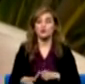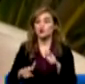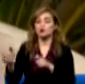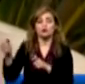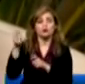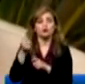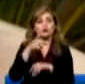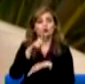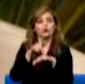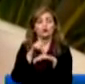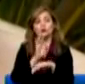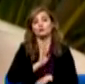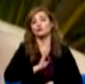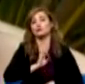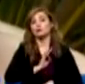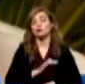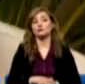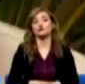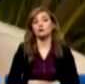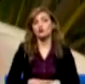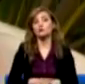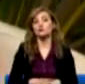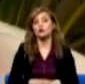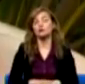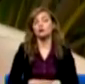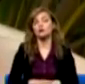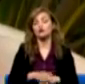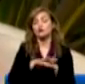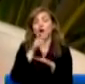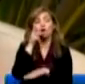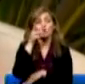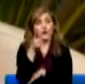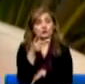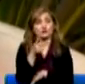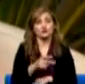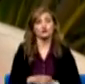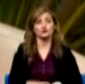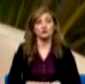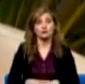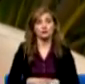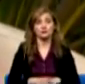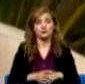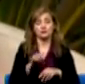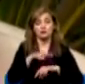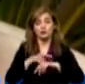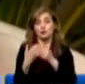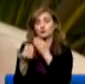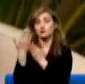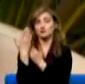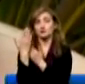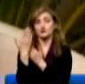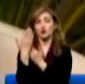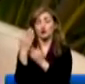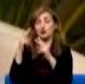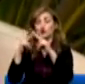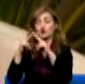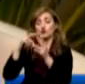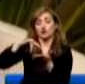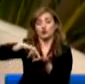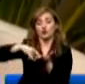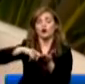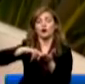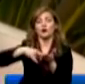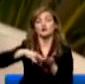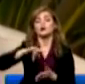profesionales, técnicas. Hago una invitación pública. Hace algún tiempo atrás pude conocer al arquitecto Fernando